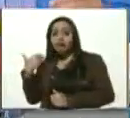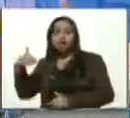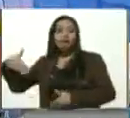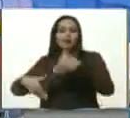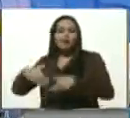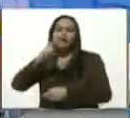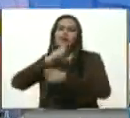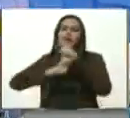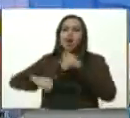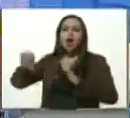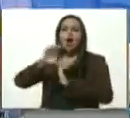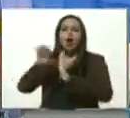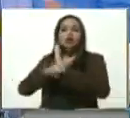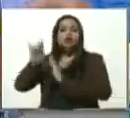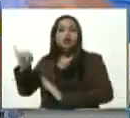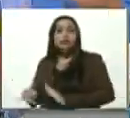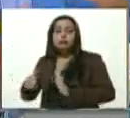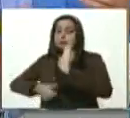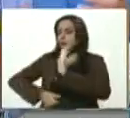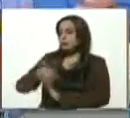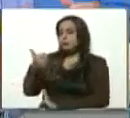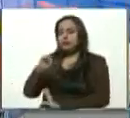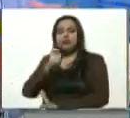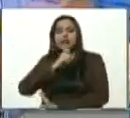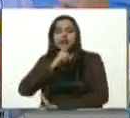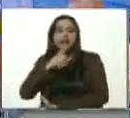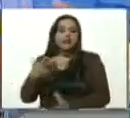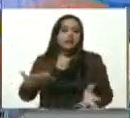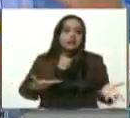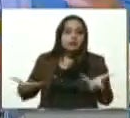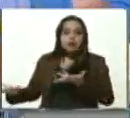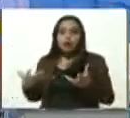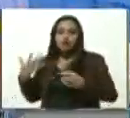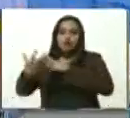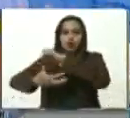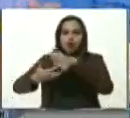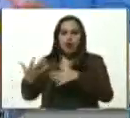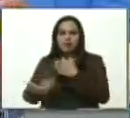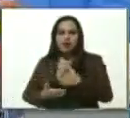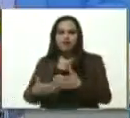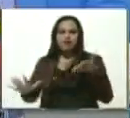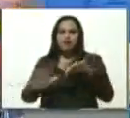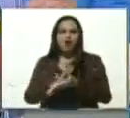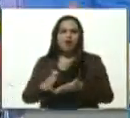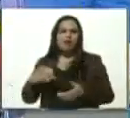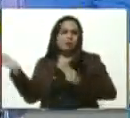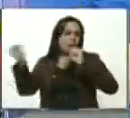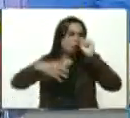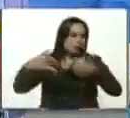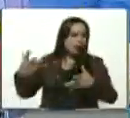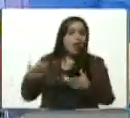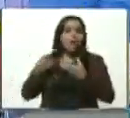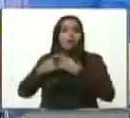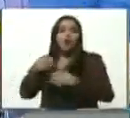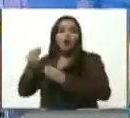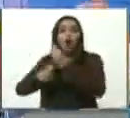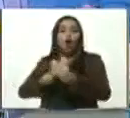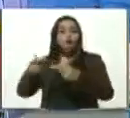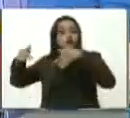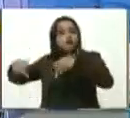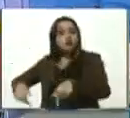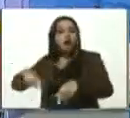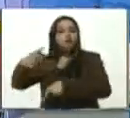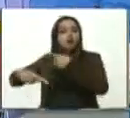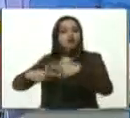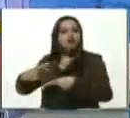la constituyente, que fue quizás el de mayor conflictividad por el tema de las violencias. ¿Pero qué significa este proceso electoral y qué